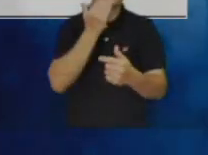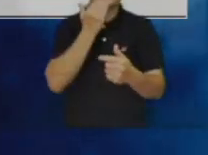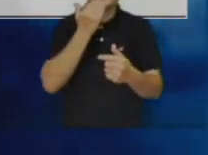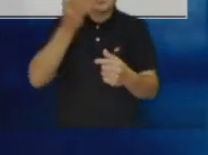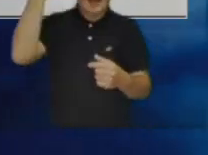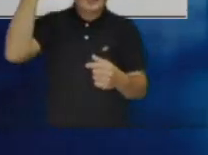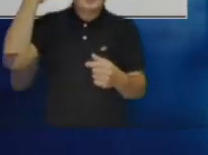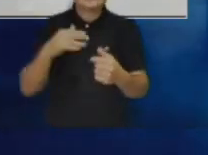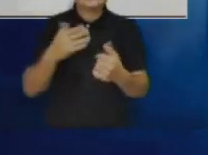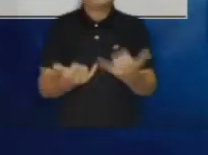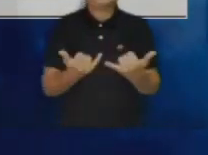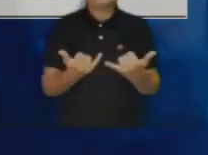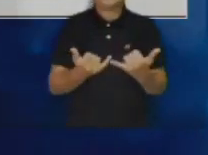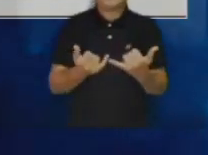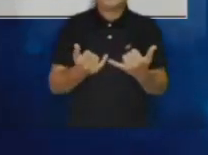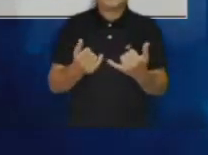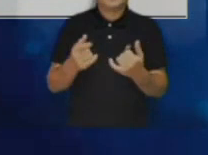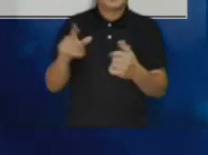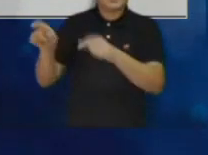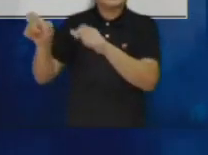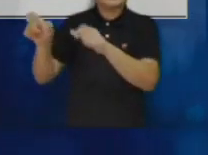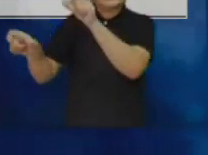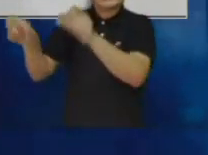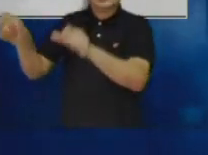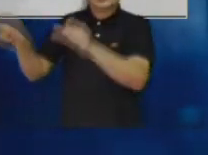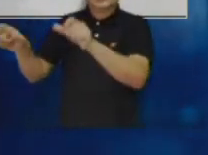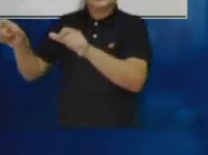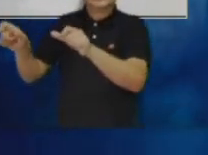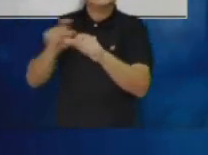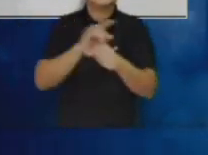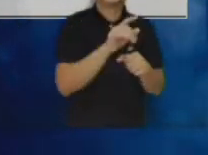están utilizando